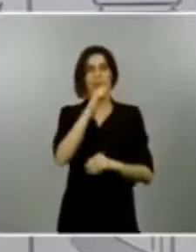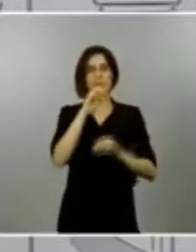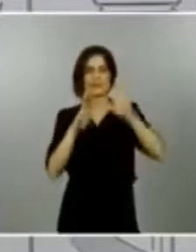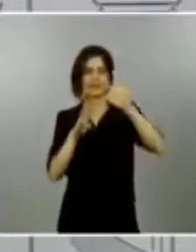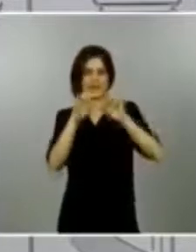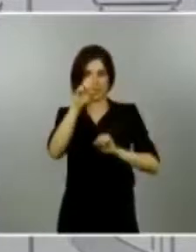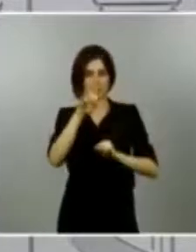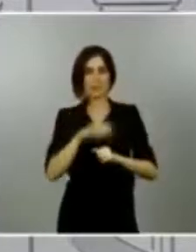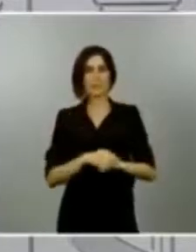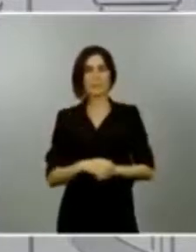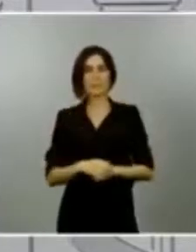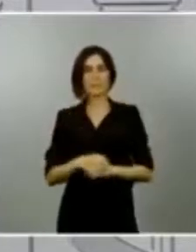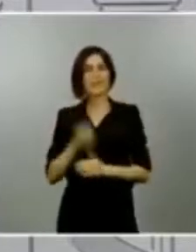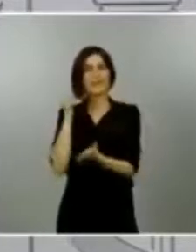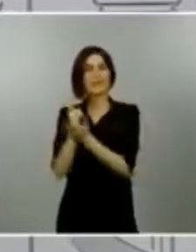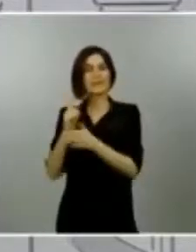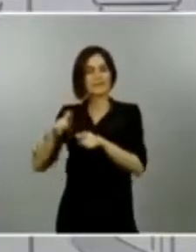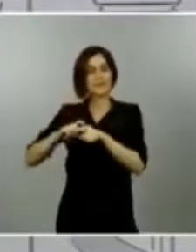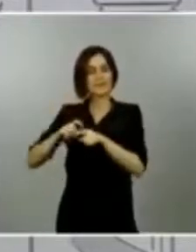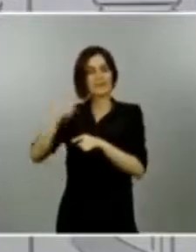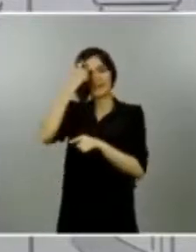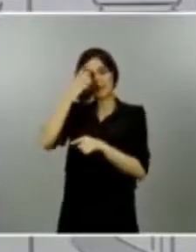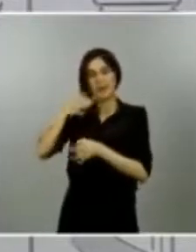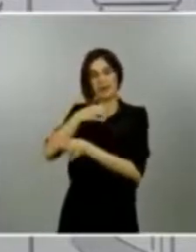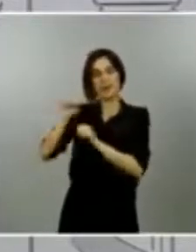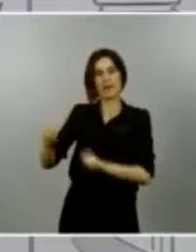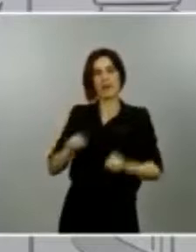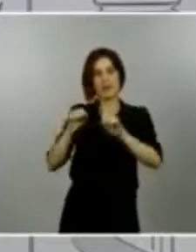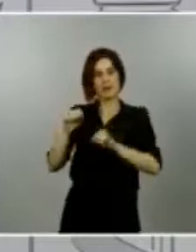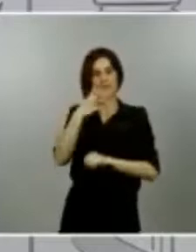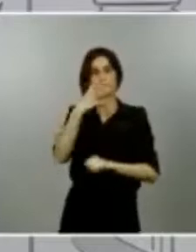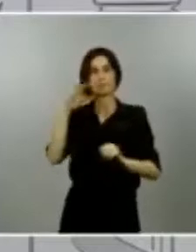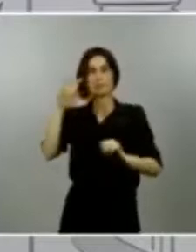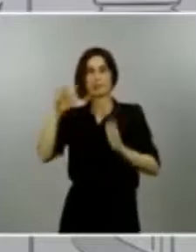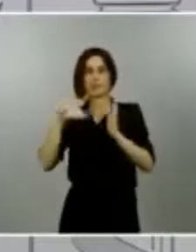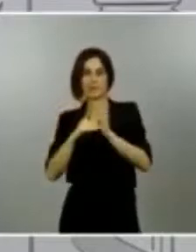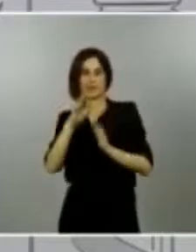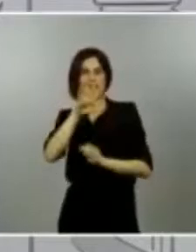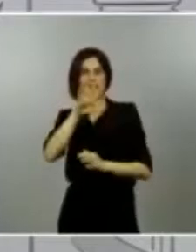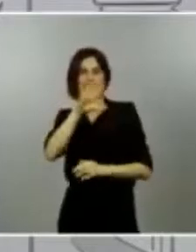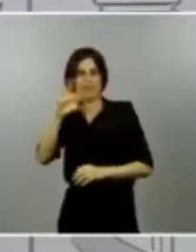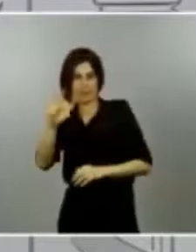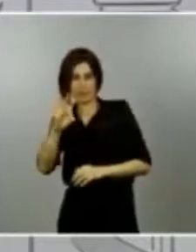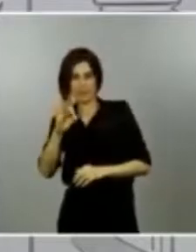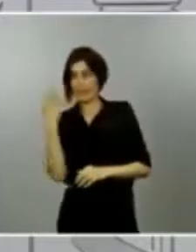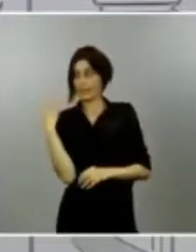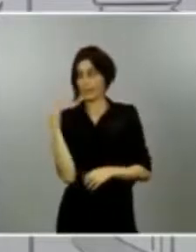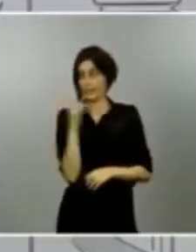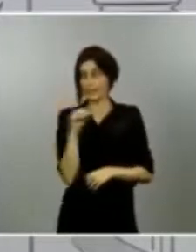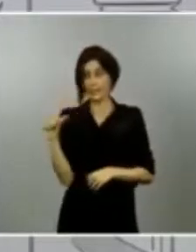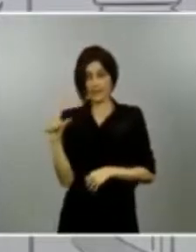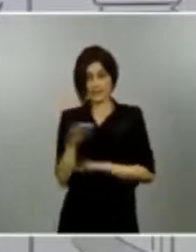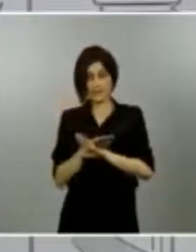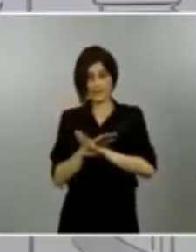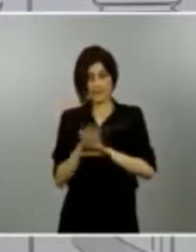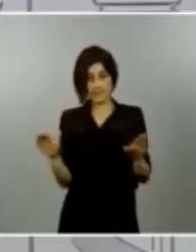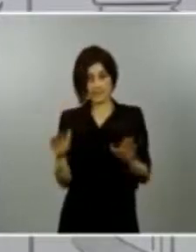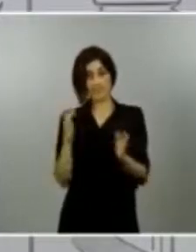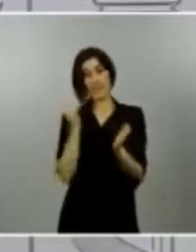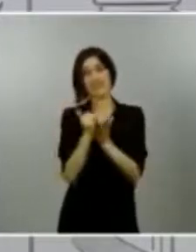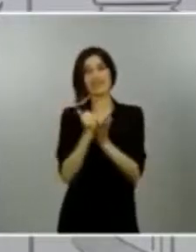son 840 y 2.550 sólo en esta última semana el test el número de test de anticuerpos ha sido